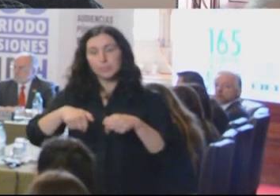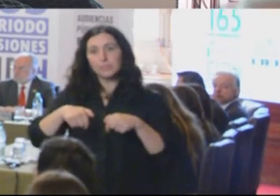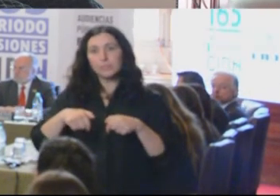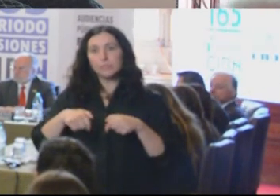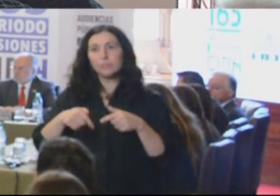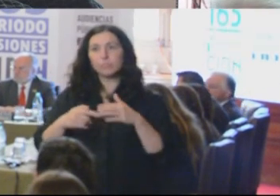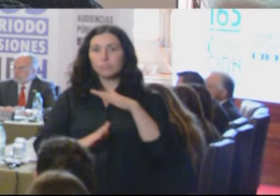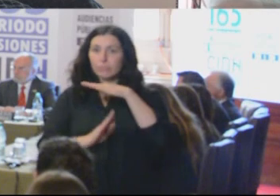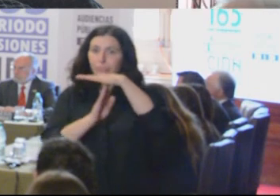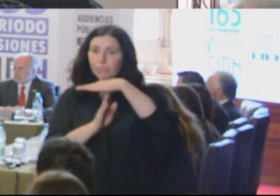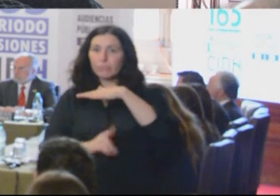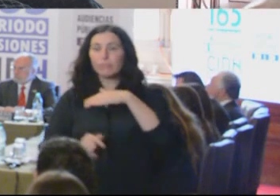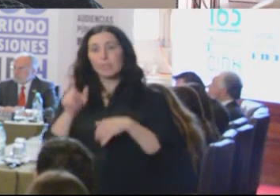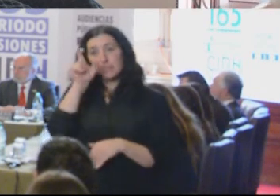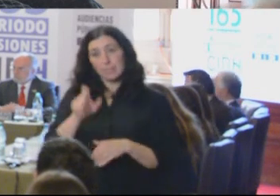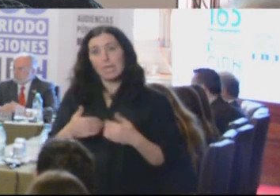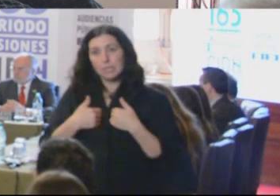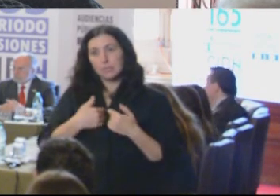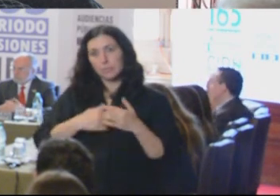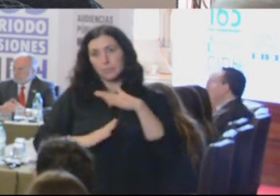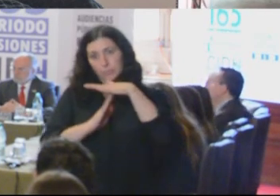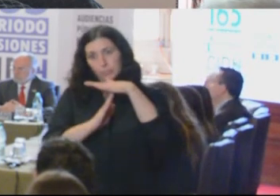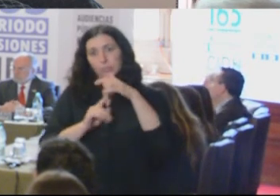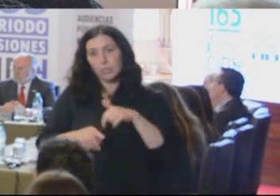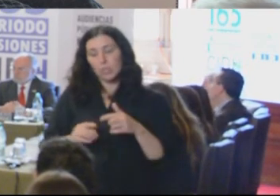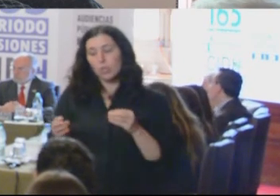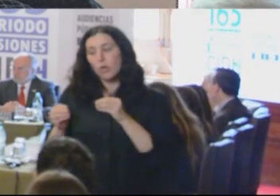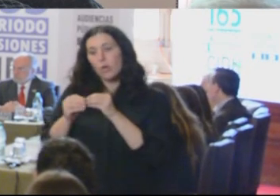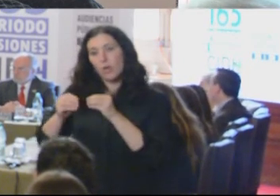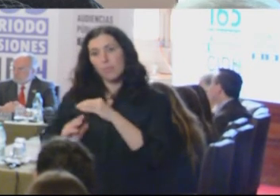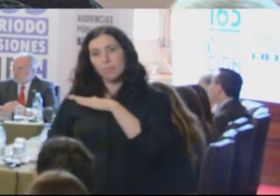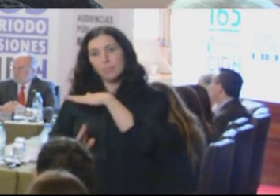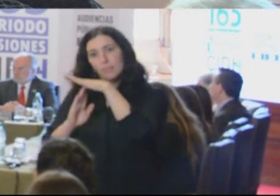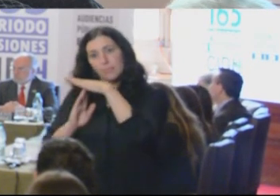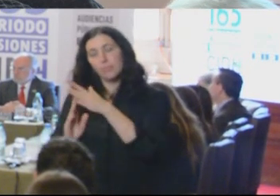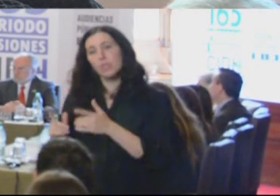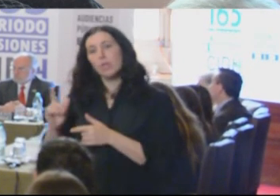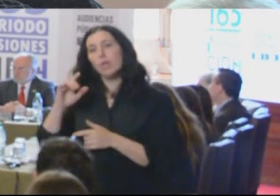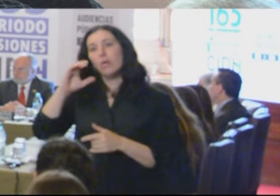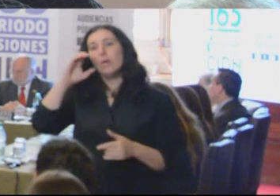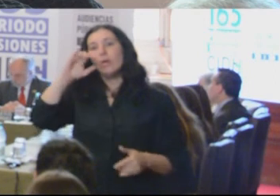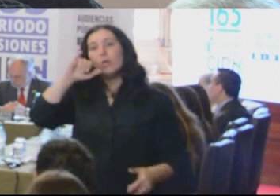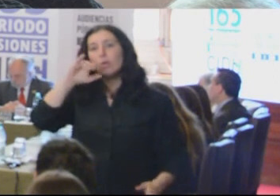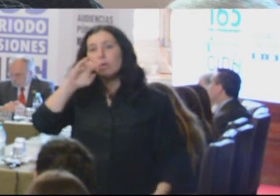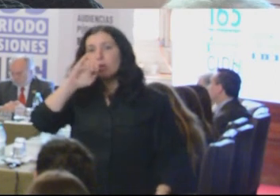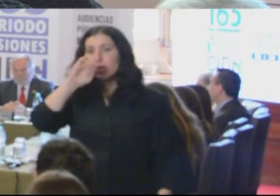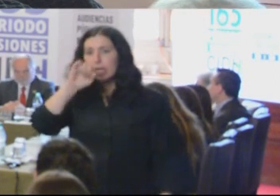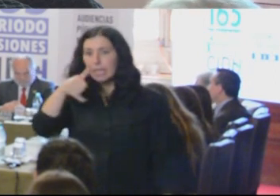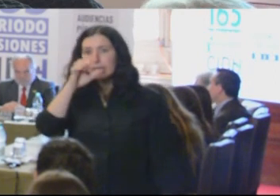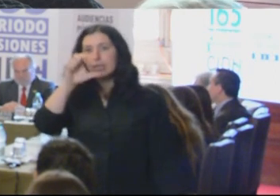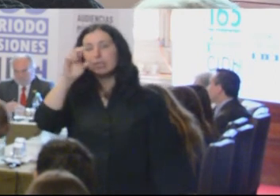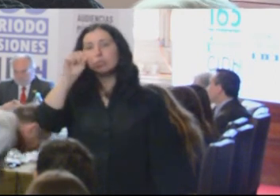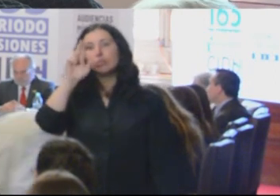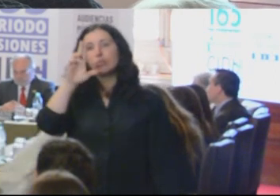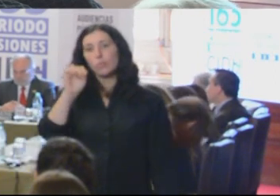presidida por mi persona en compañía del comisionado josé de jesús orozco